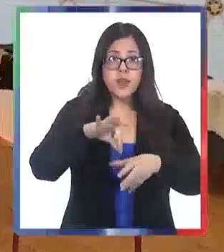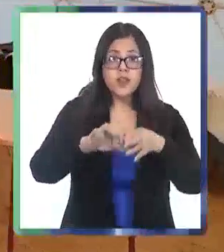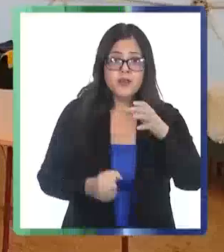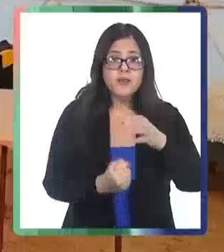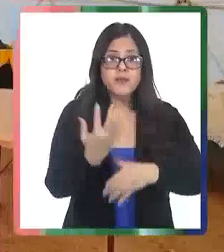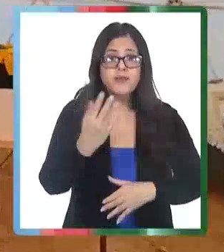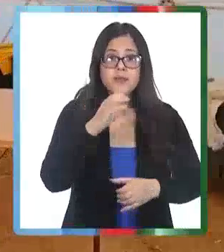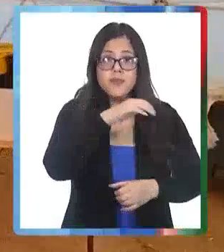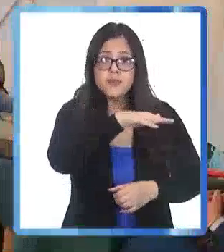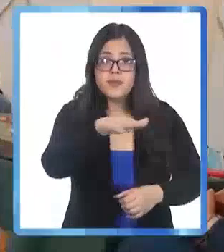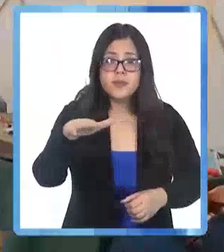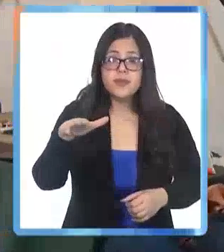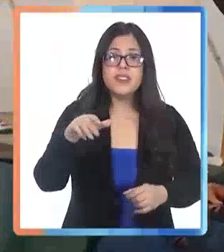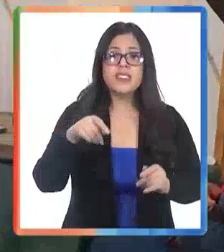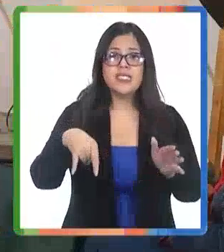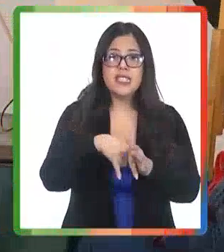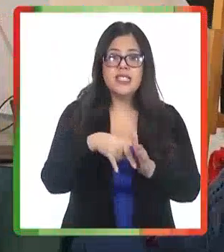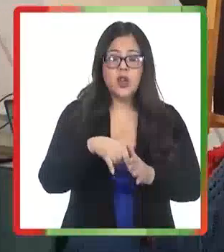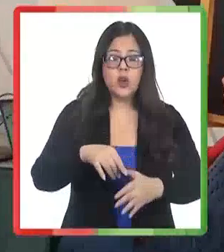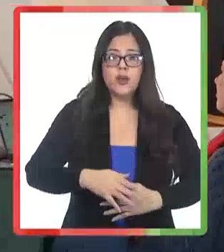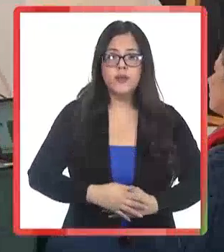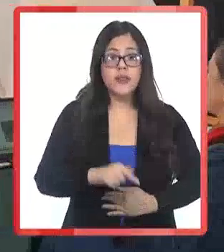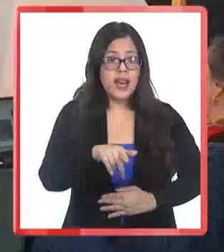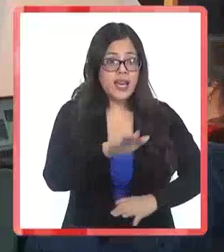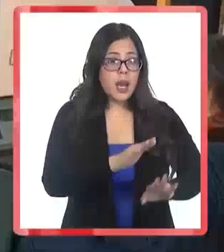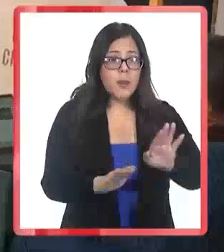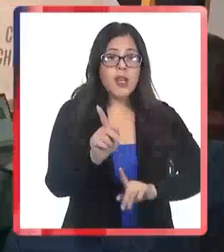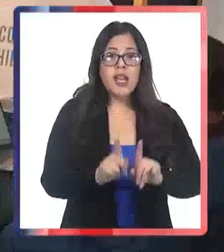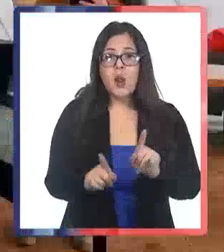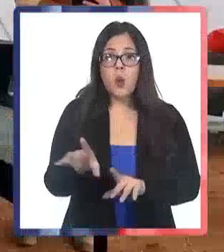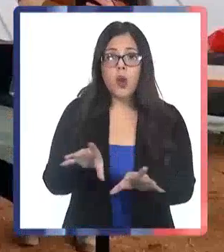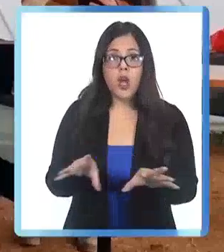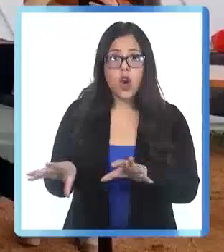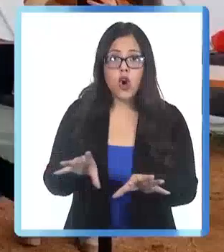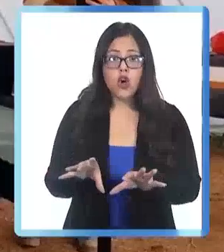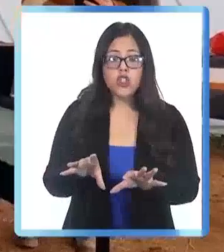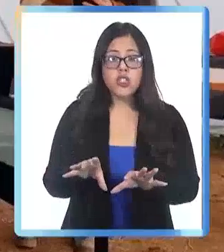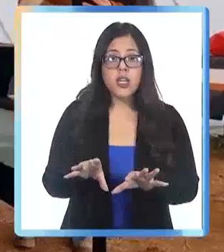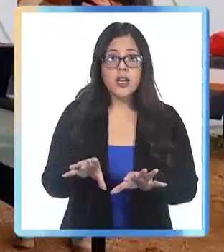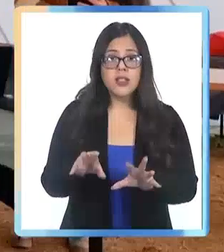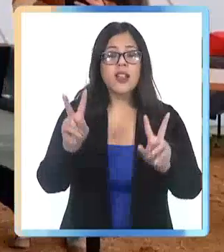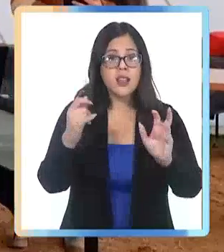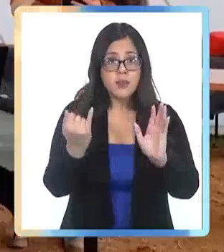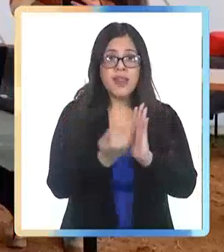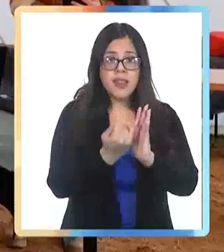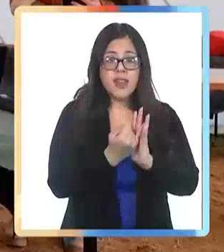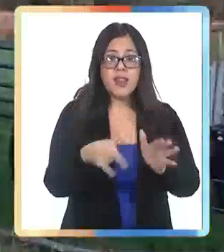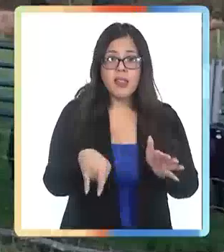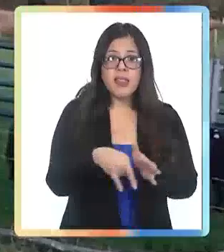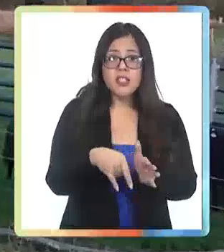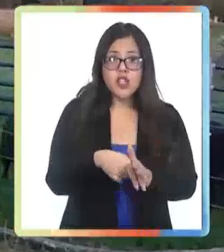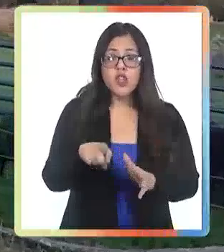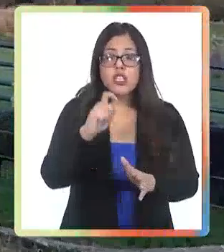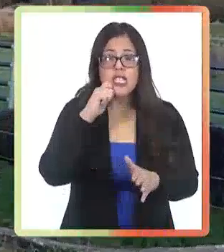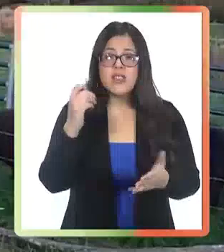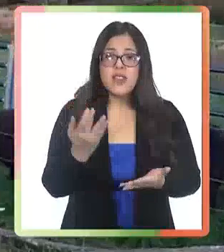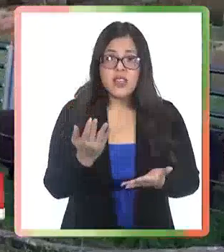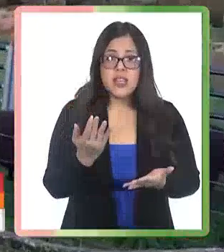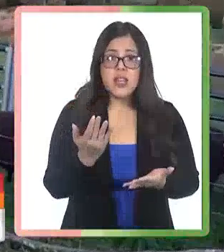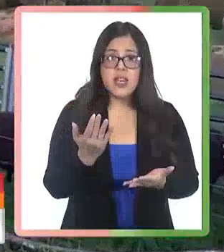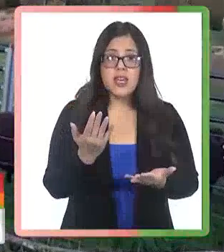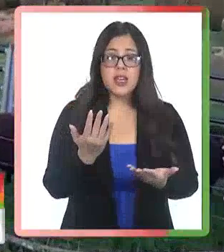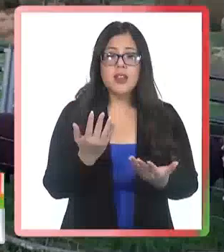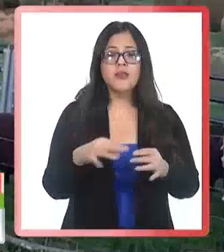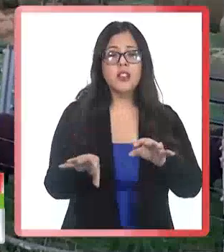de Fomento de Chiloé, COFOCH. Proteger algunos productos bajo la identidad chilota y que es más que nada